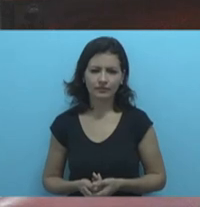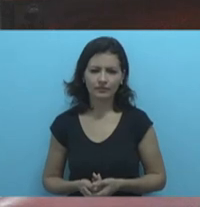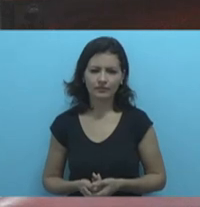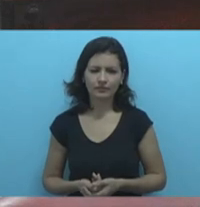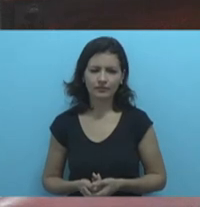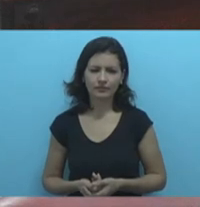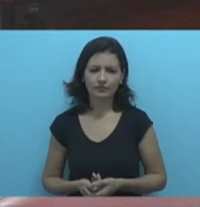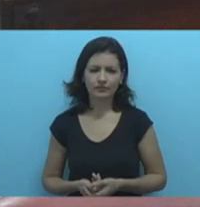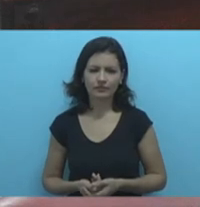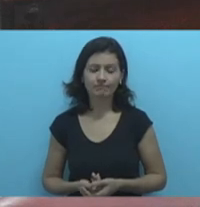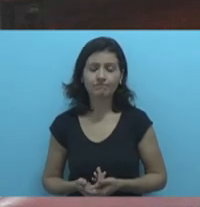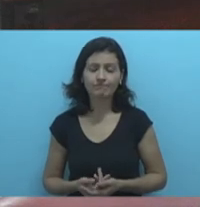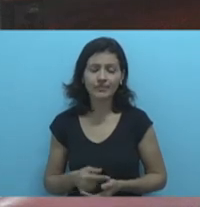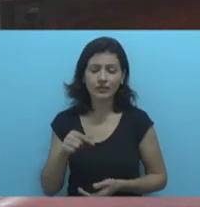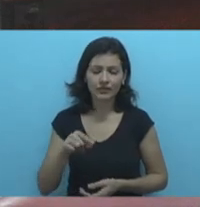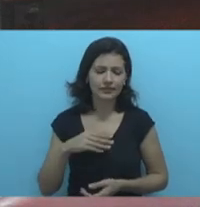nos sentimos huérfanos.